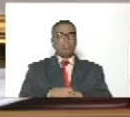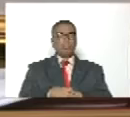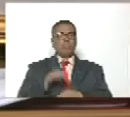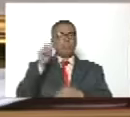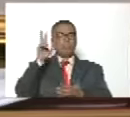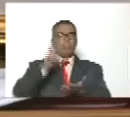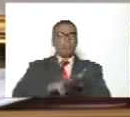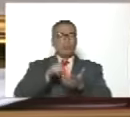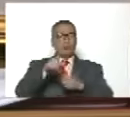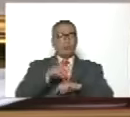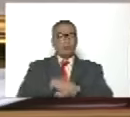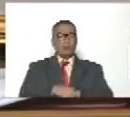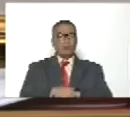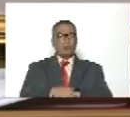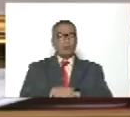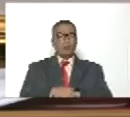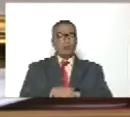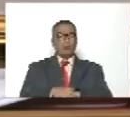Queda aprobado.